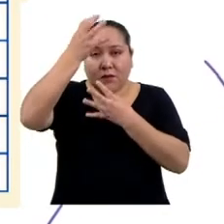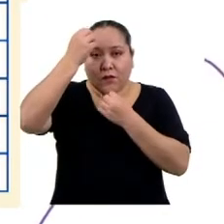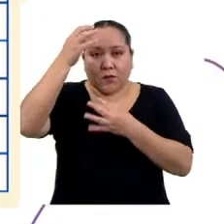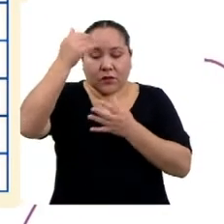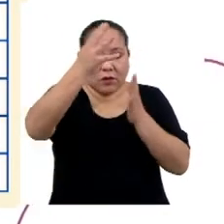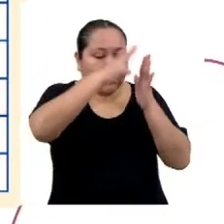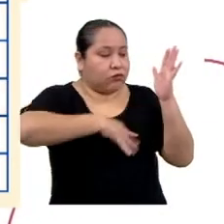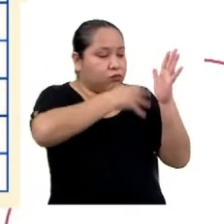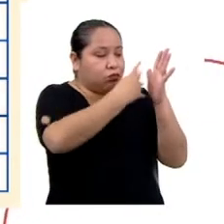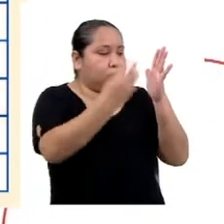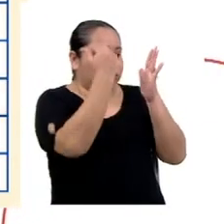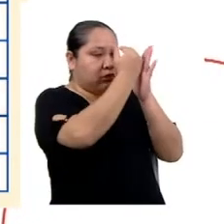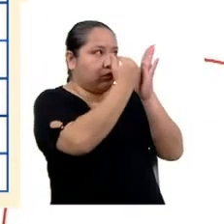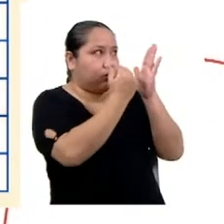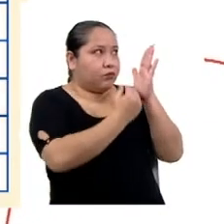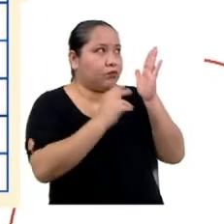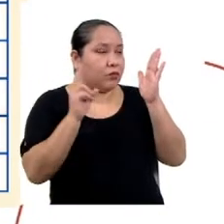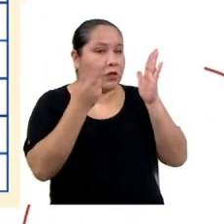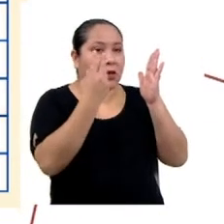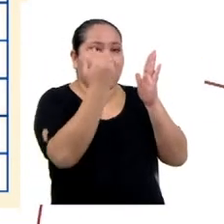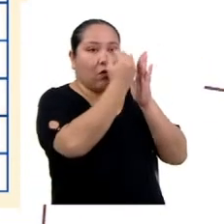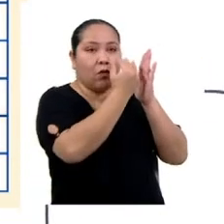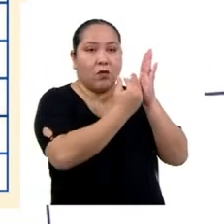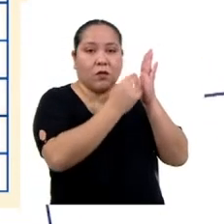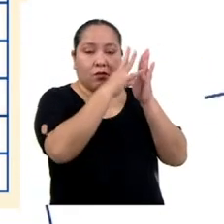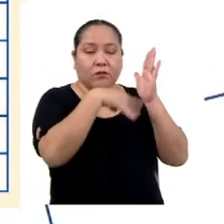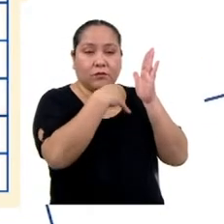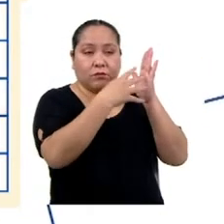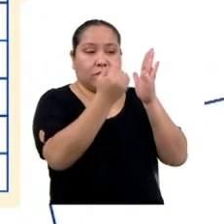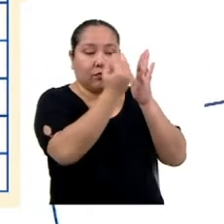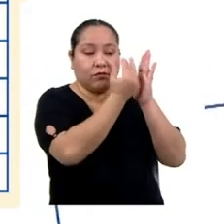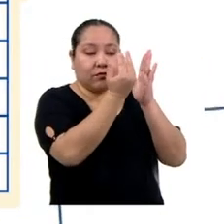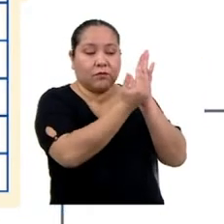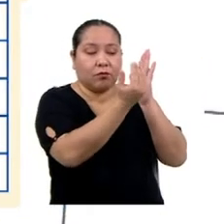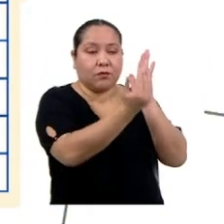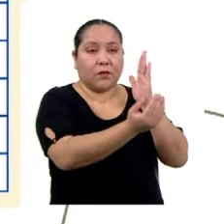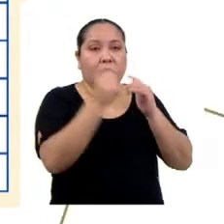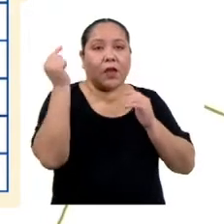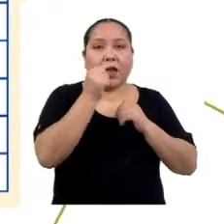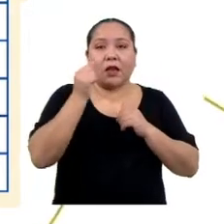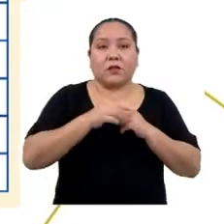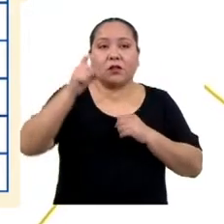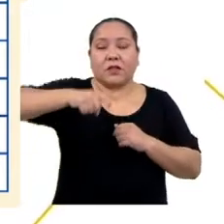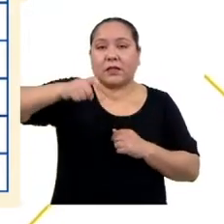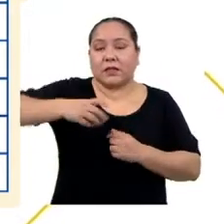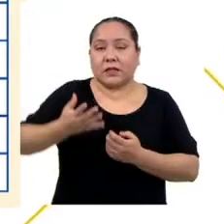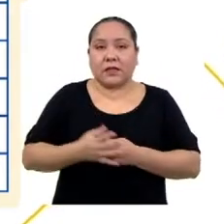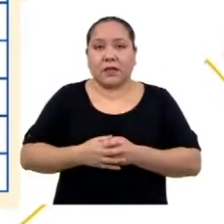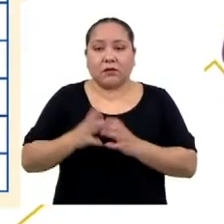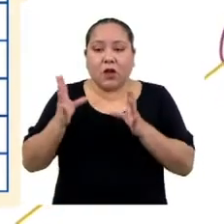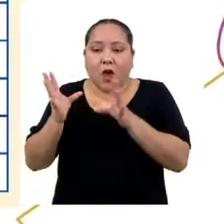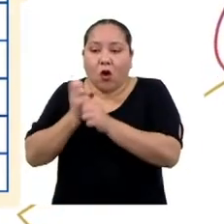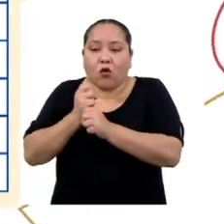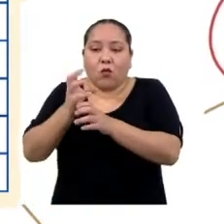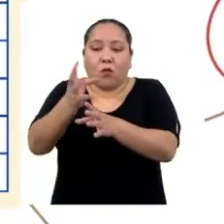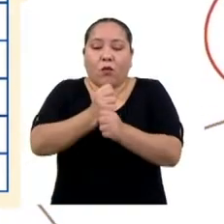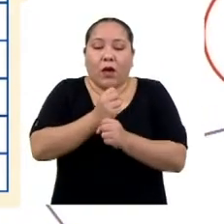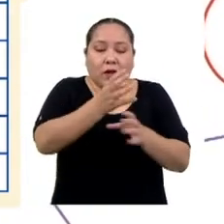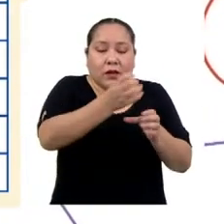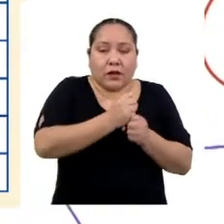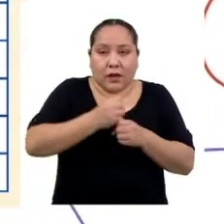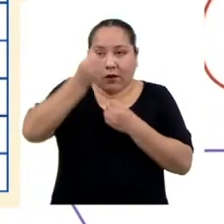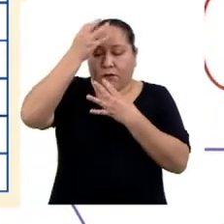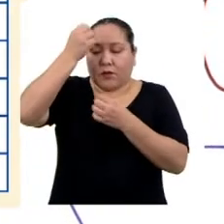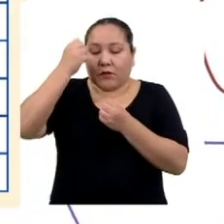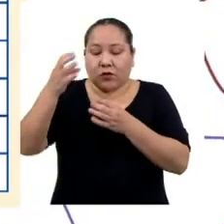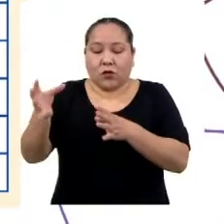nos toca elaborar la segunda tabla de frecuencia. Para eso recuerden que lo que deben hacer es agrupar los datos en intervalos